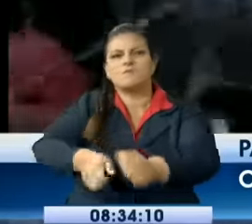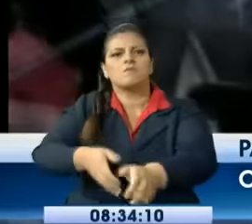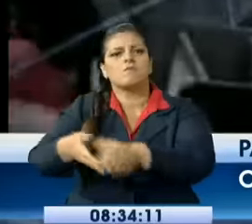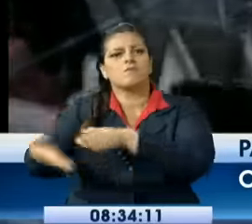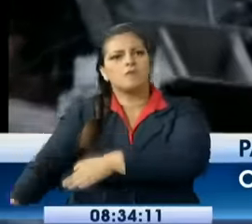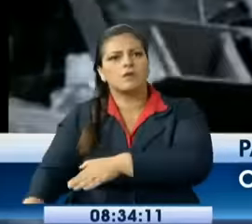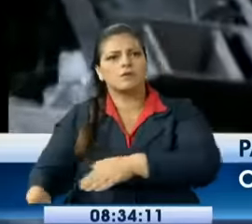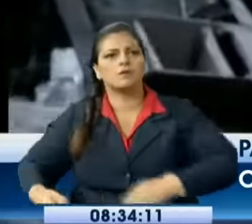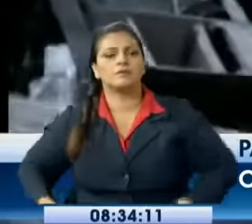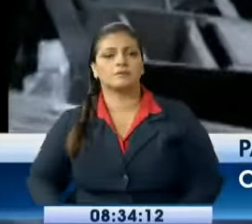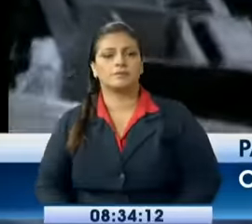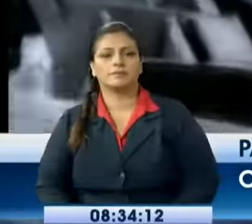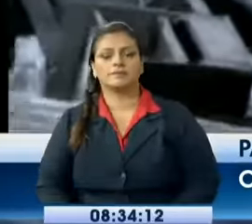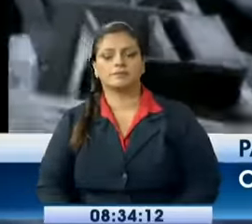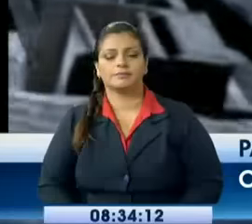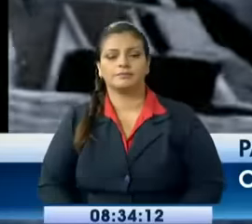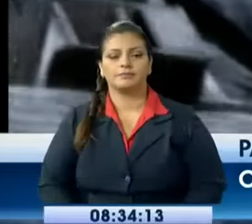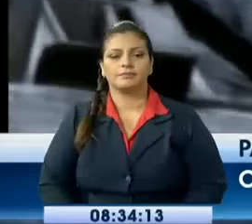casa.